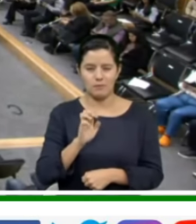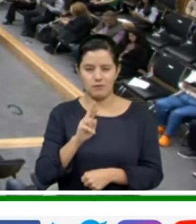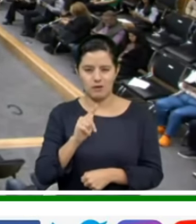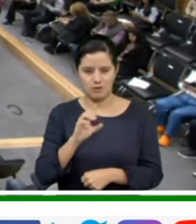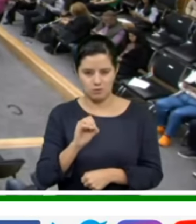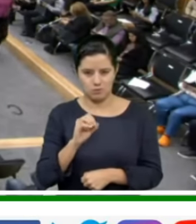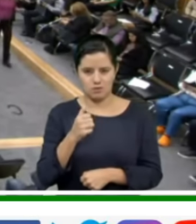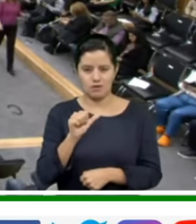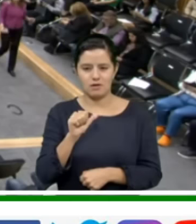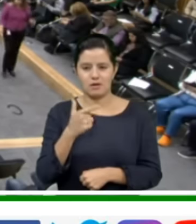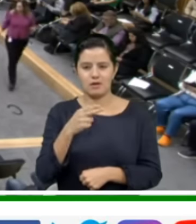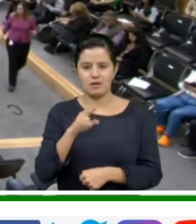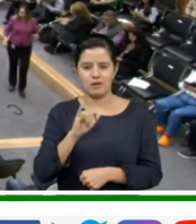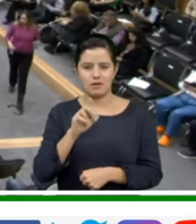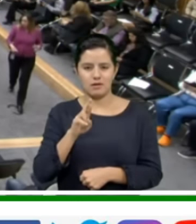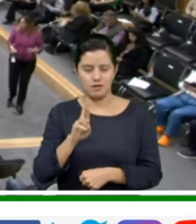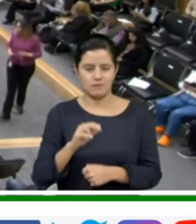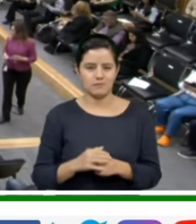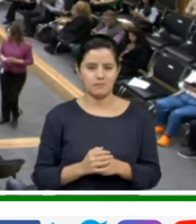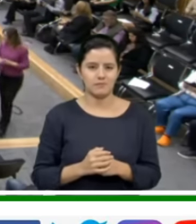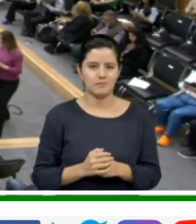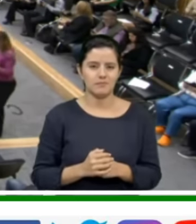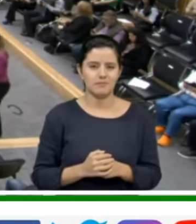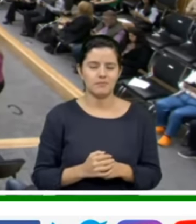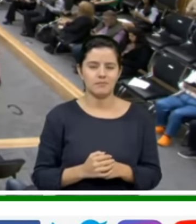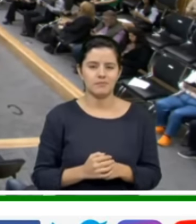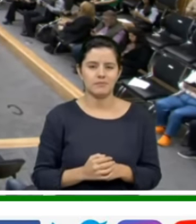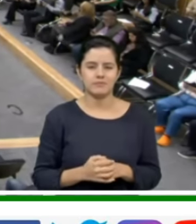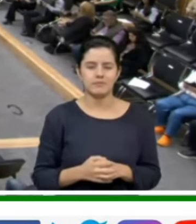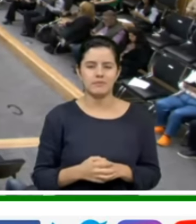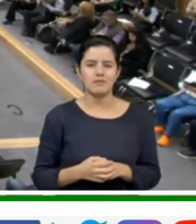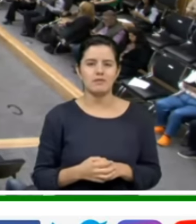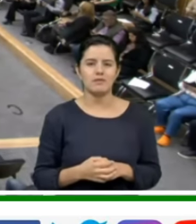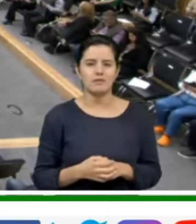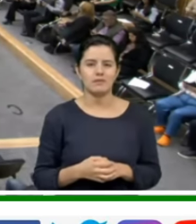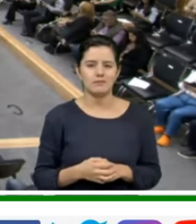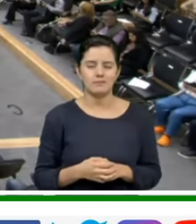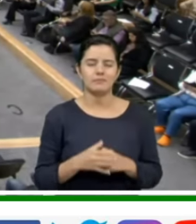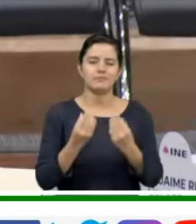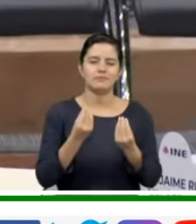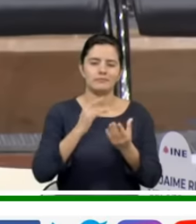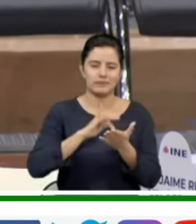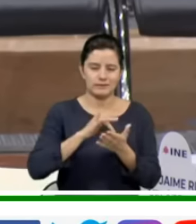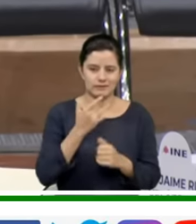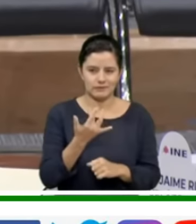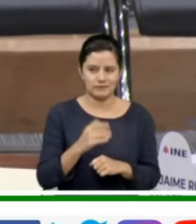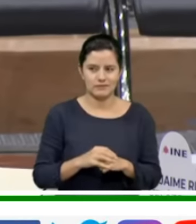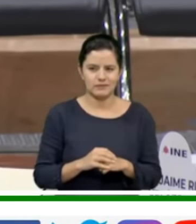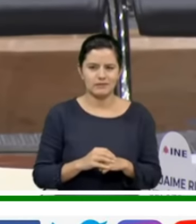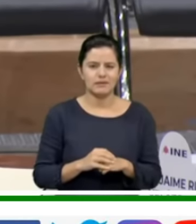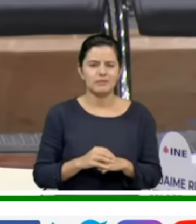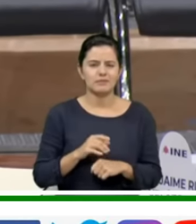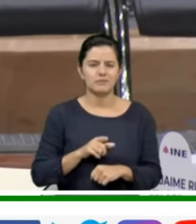consejero del poder legislativo Muchas gracias aquí mi buen tovarich